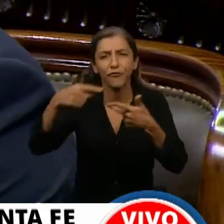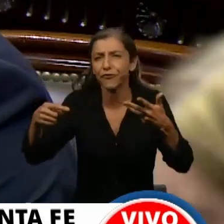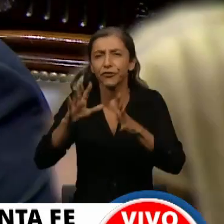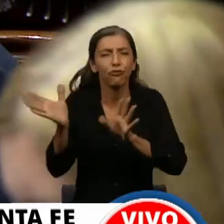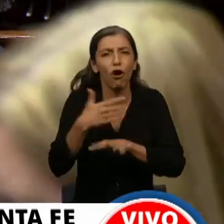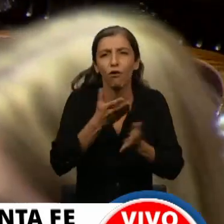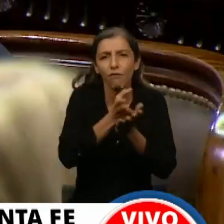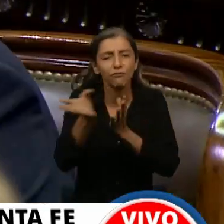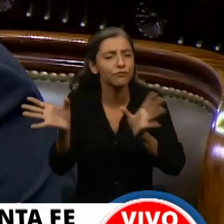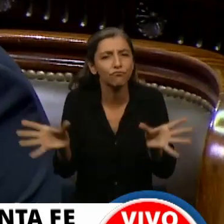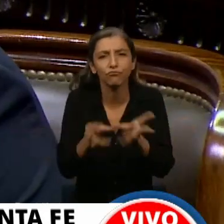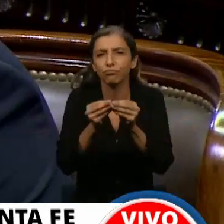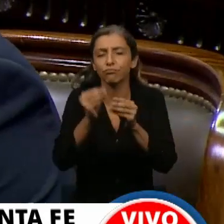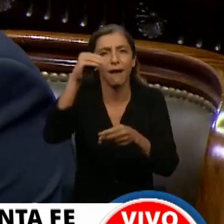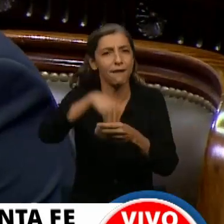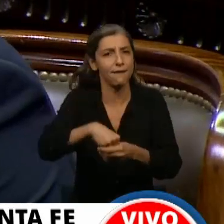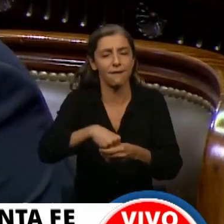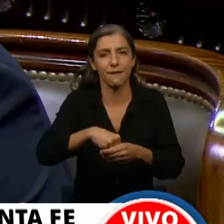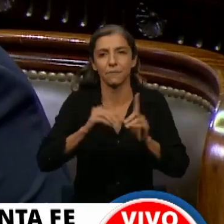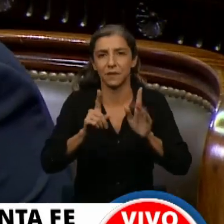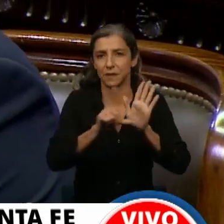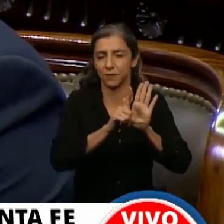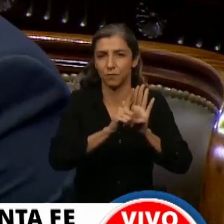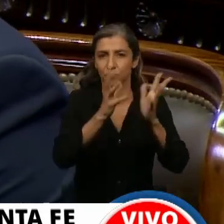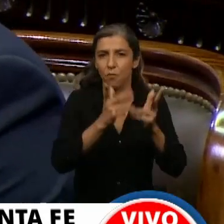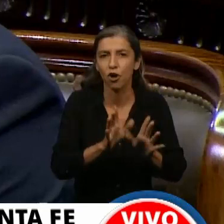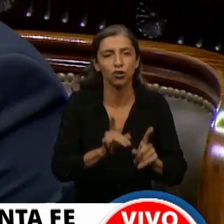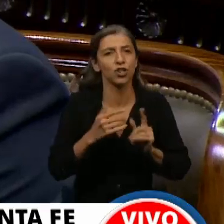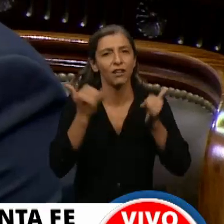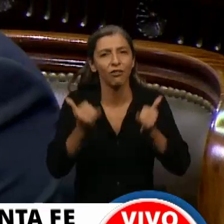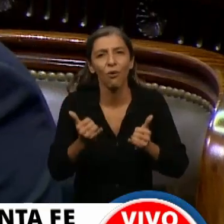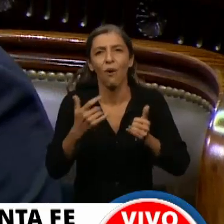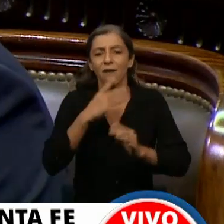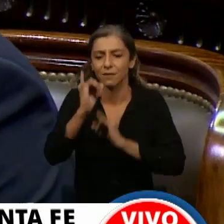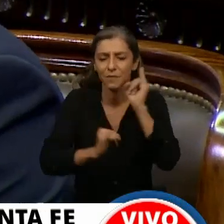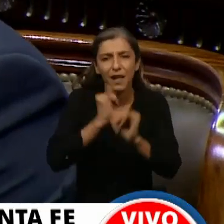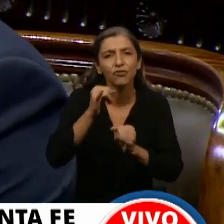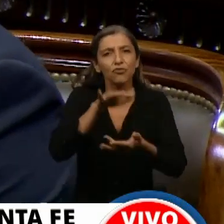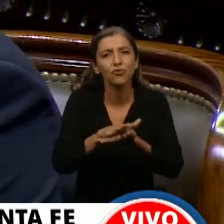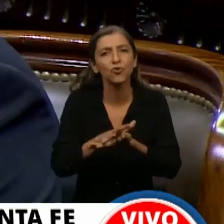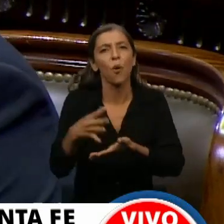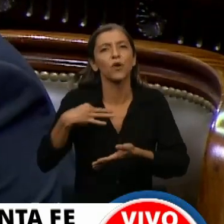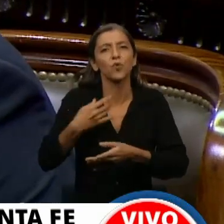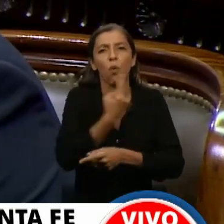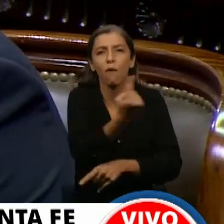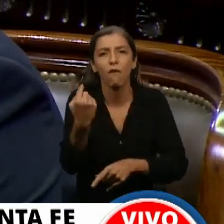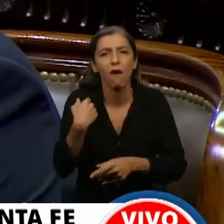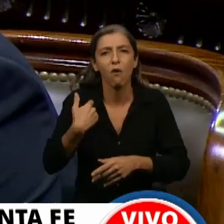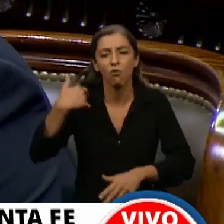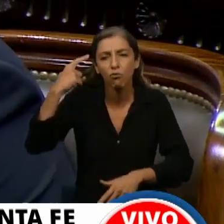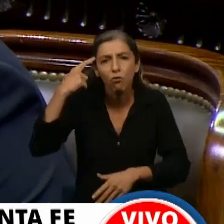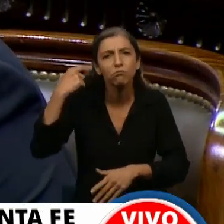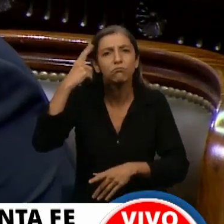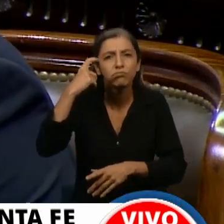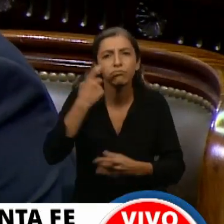fomento de la participación y formación ciudadana, el cuidado del patrimonio cultural y natural, toda la problemática